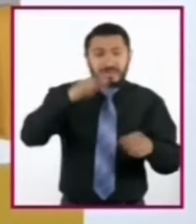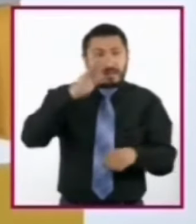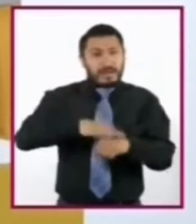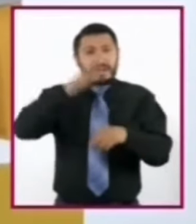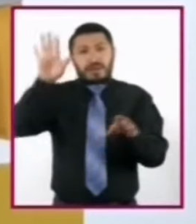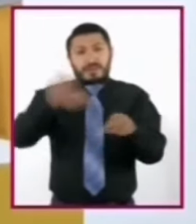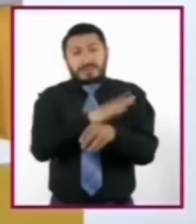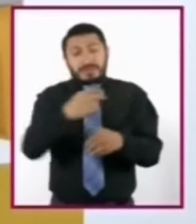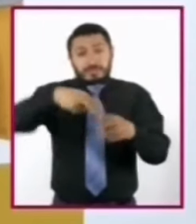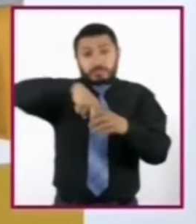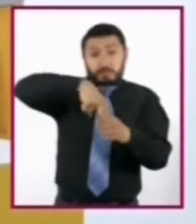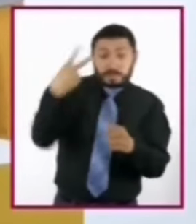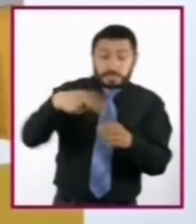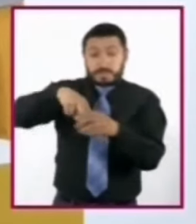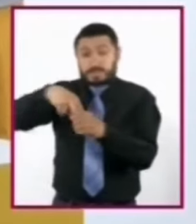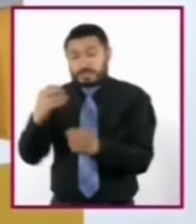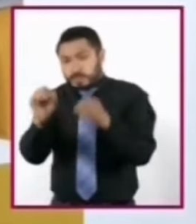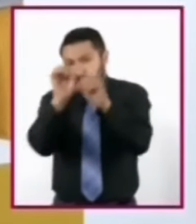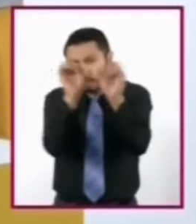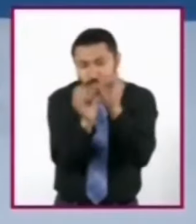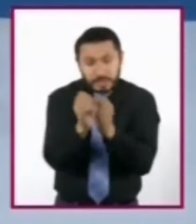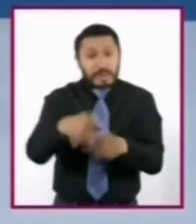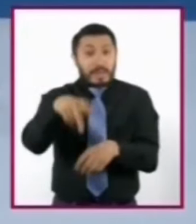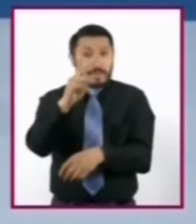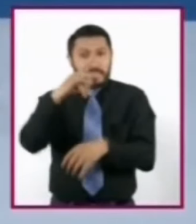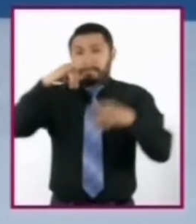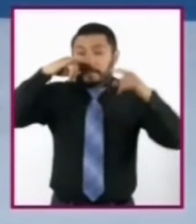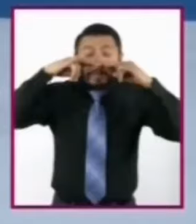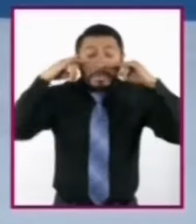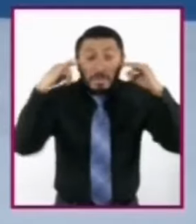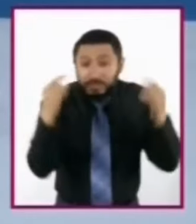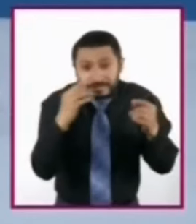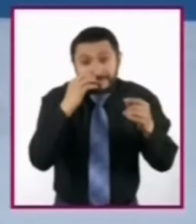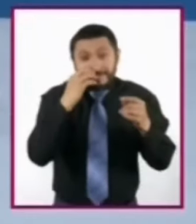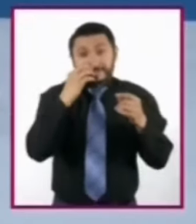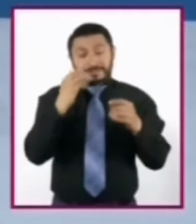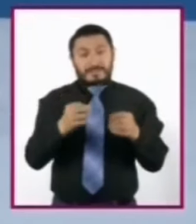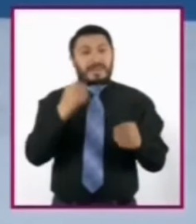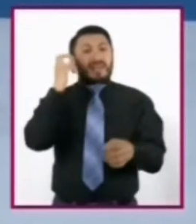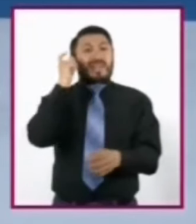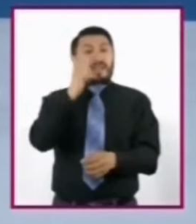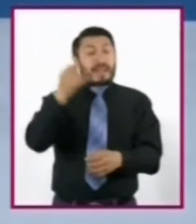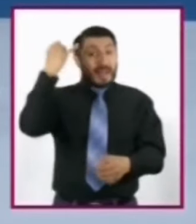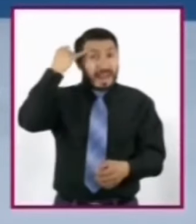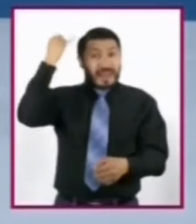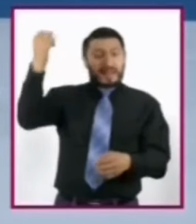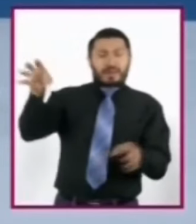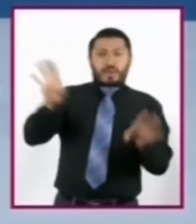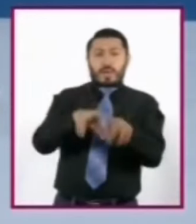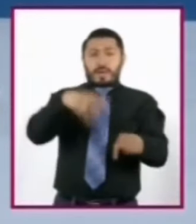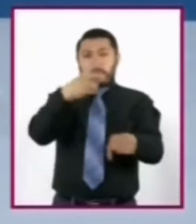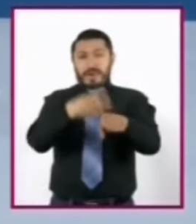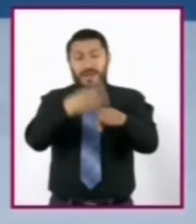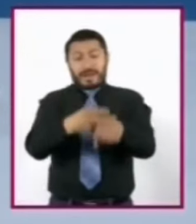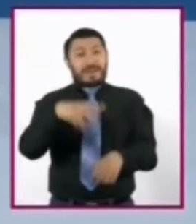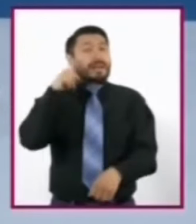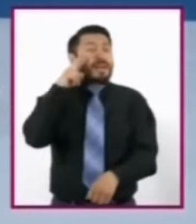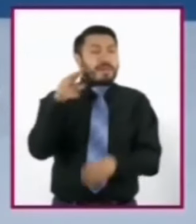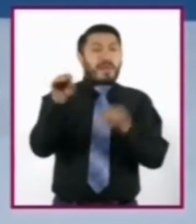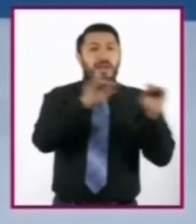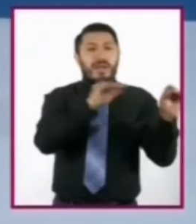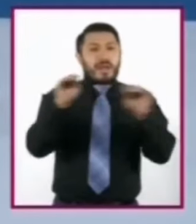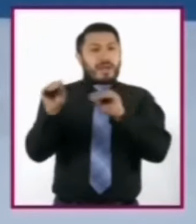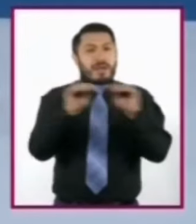mayormente por vacío, aunque no lo podemos ver. La ilusión de la solidez que percibimos es creada por el movimiento de